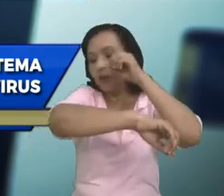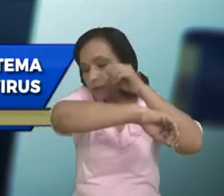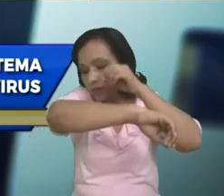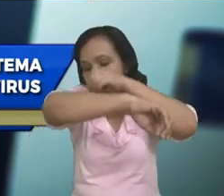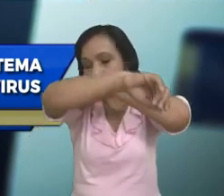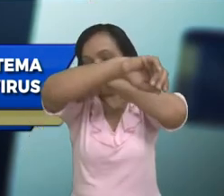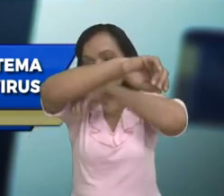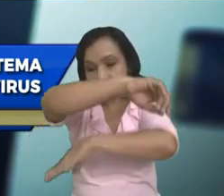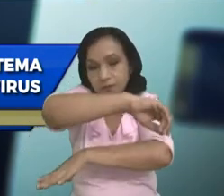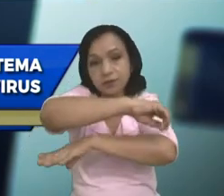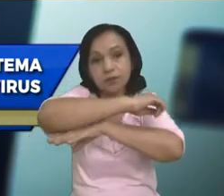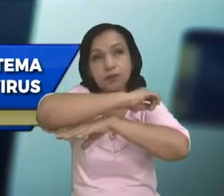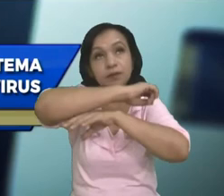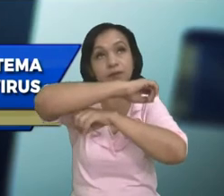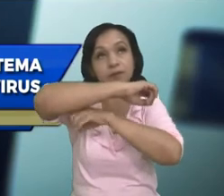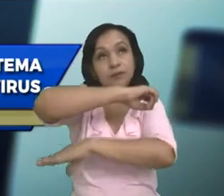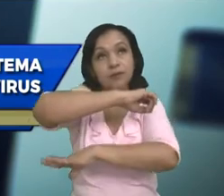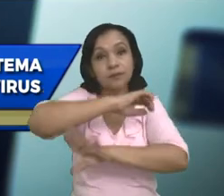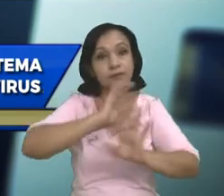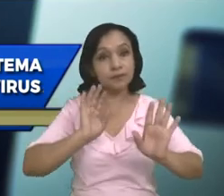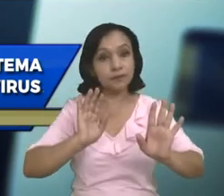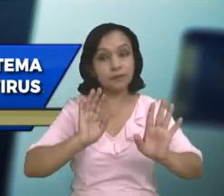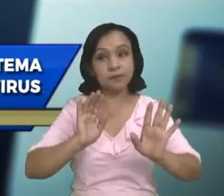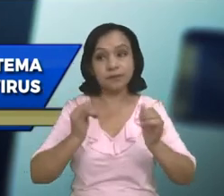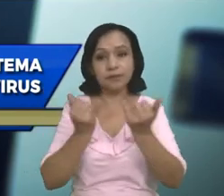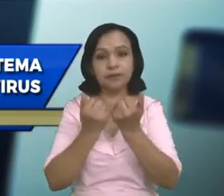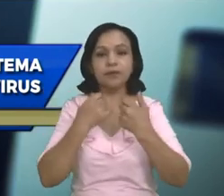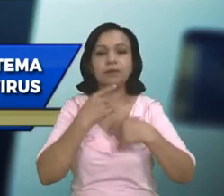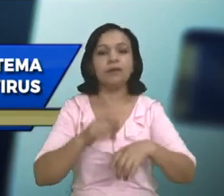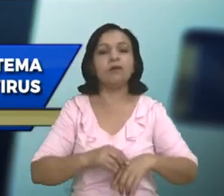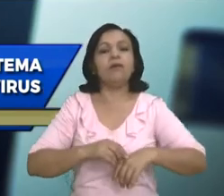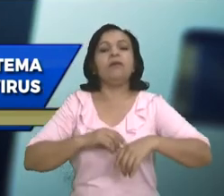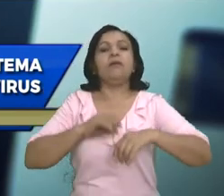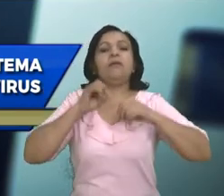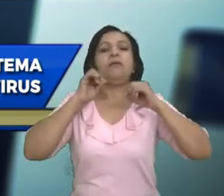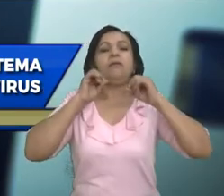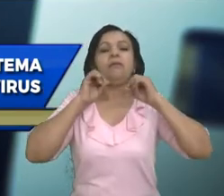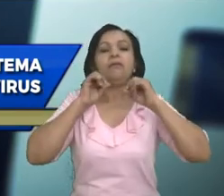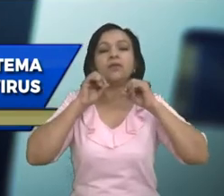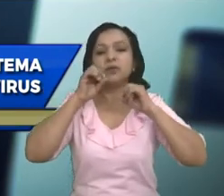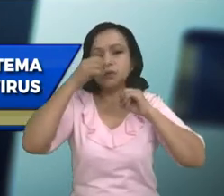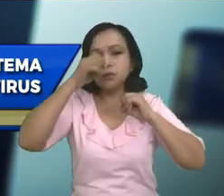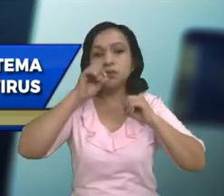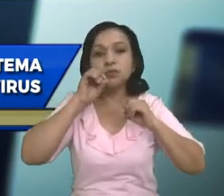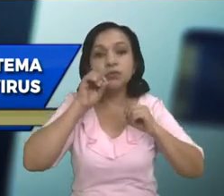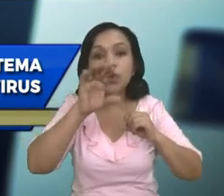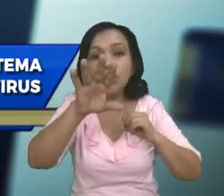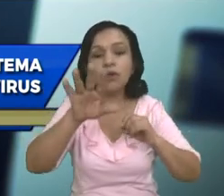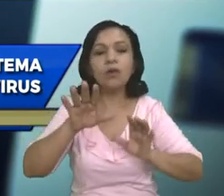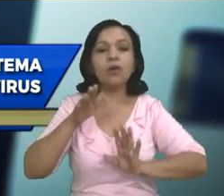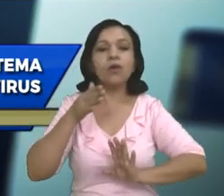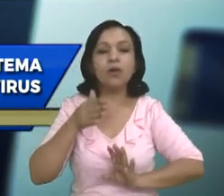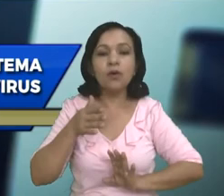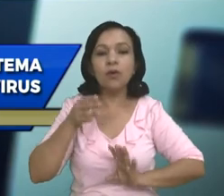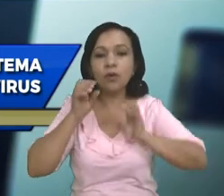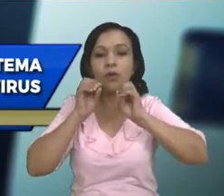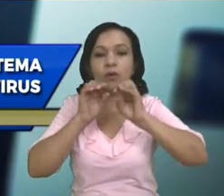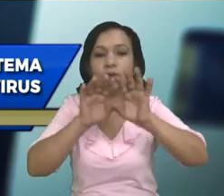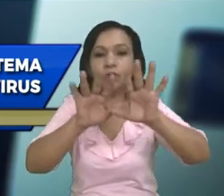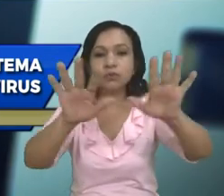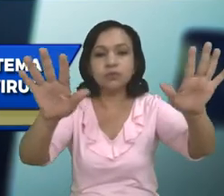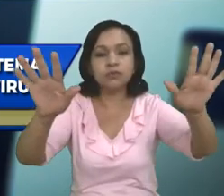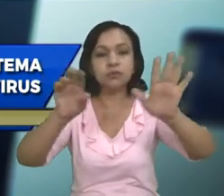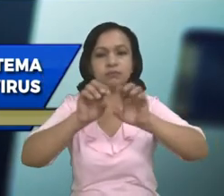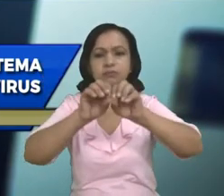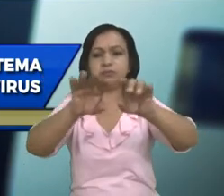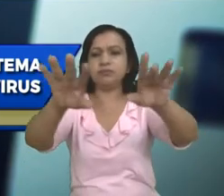si no hay quedan no es lo mismo cuando lo hacemos de frente pero nosotros hemos estornudamos de frente el flu sale